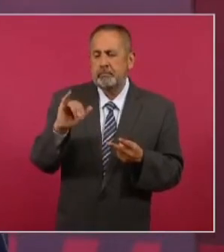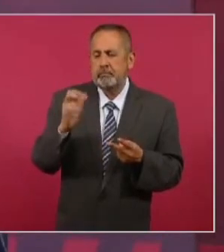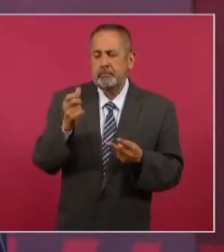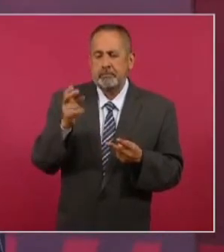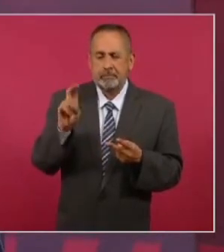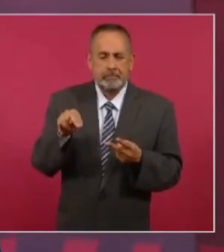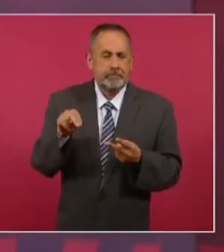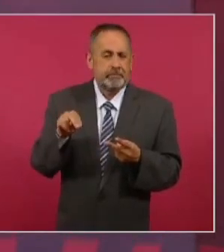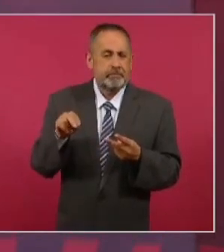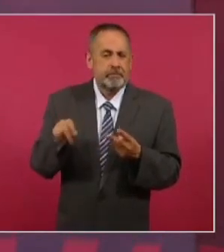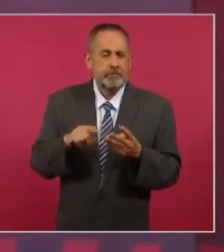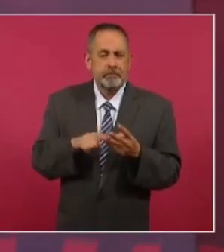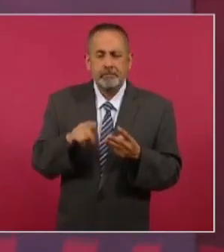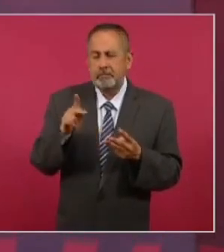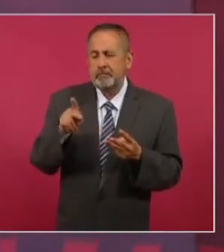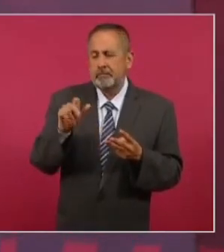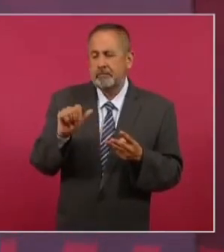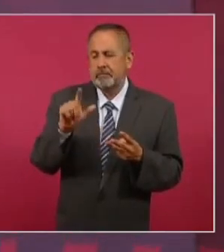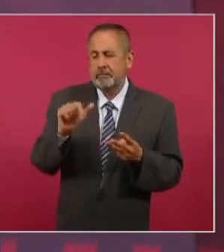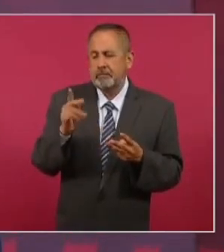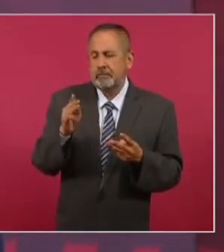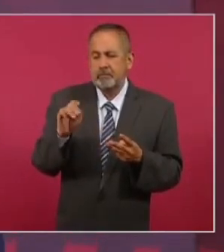ahora Calakmul